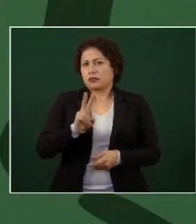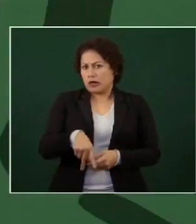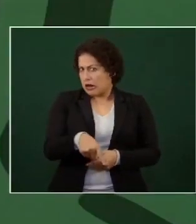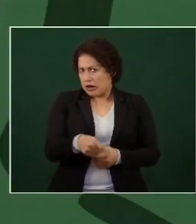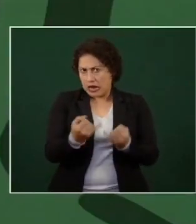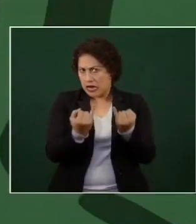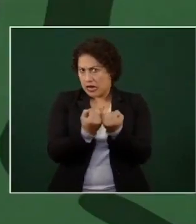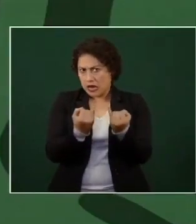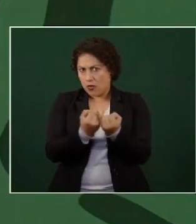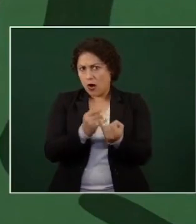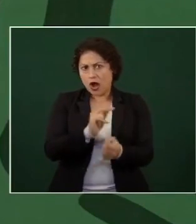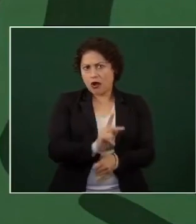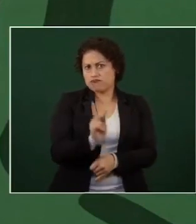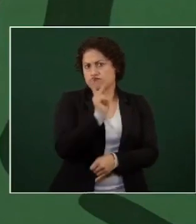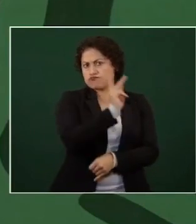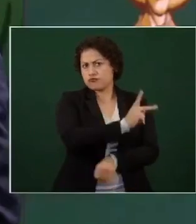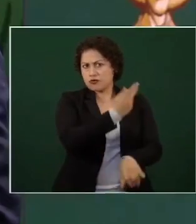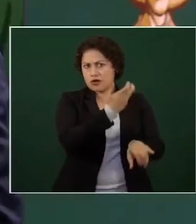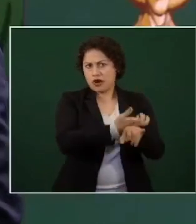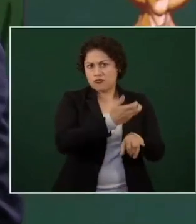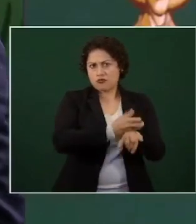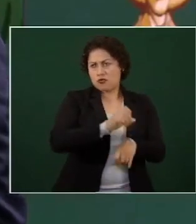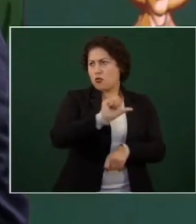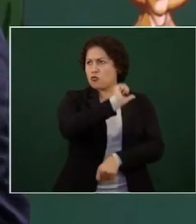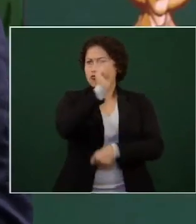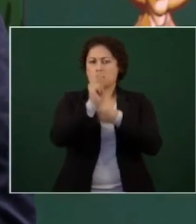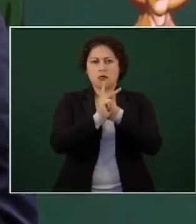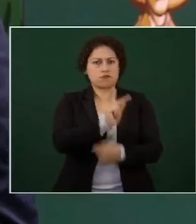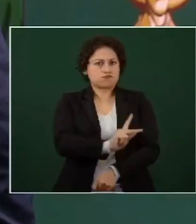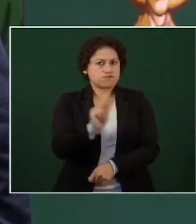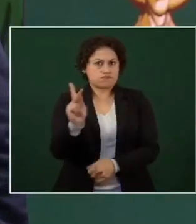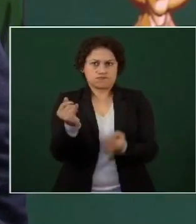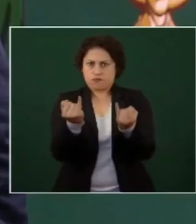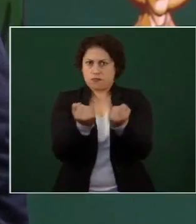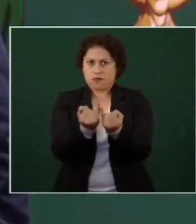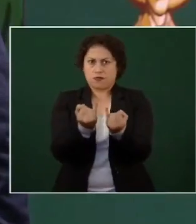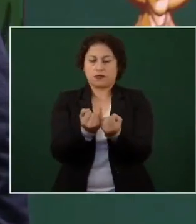y en otras partes. Antes, en México,